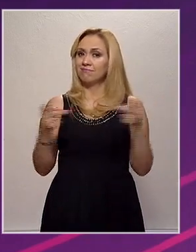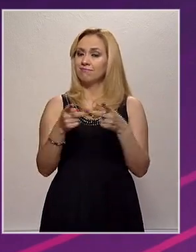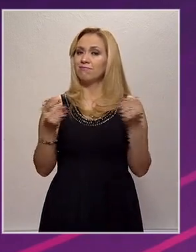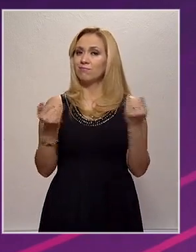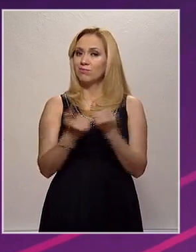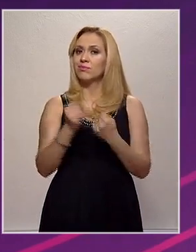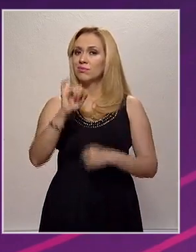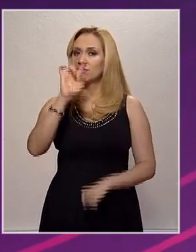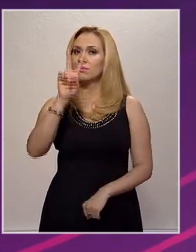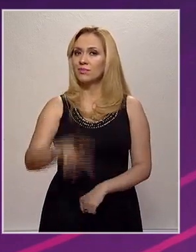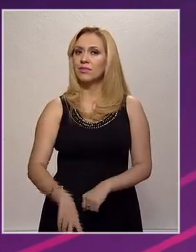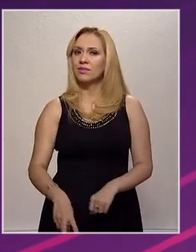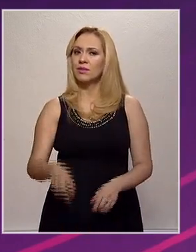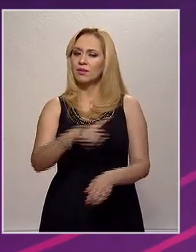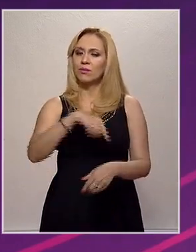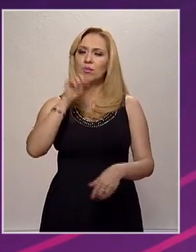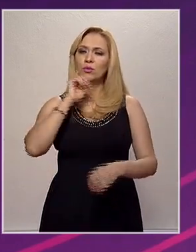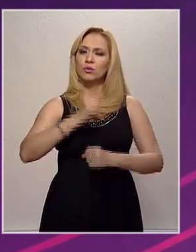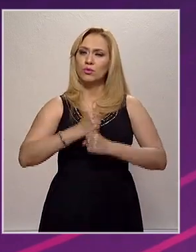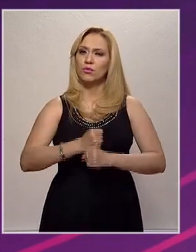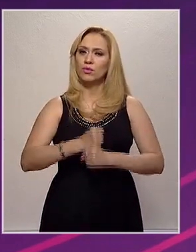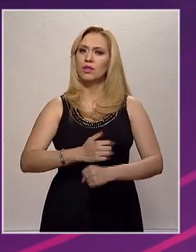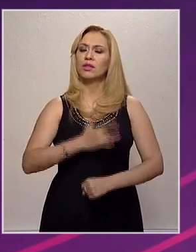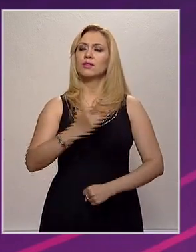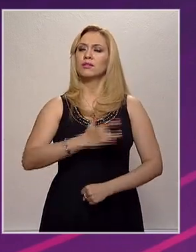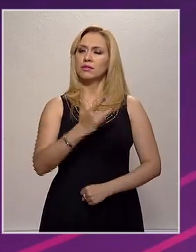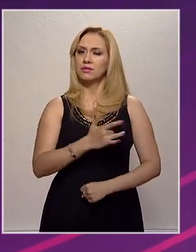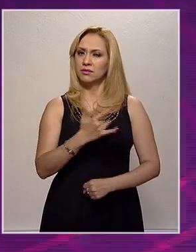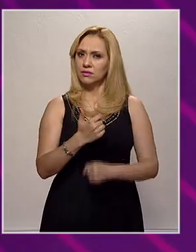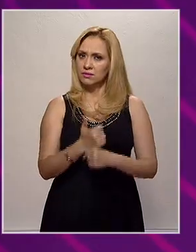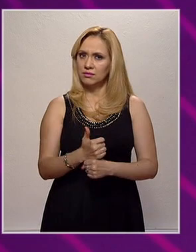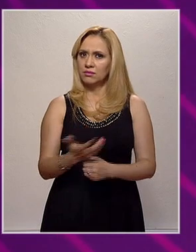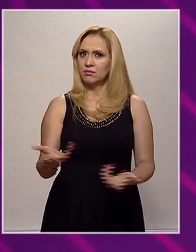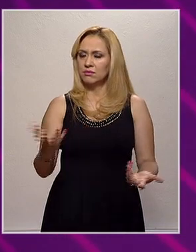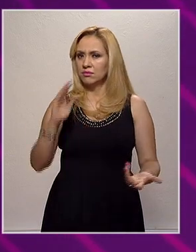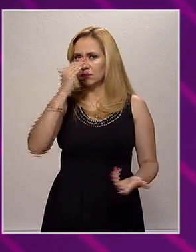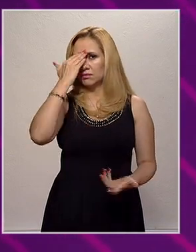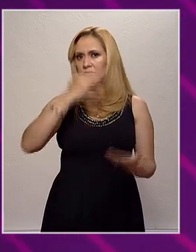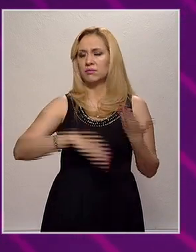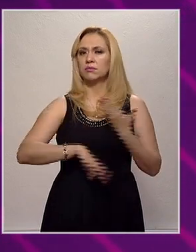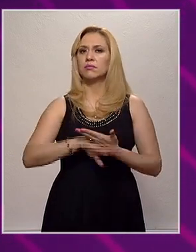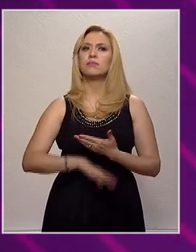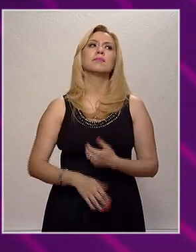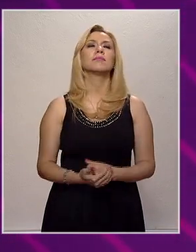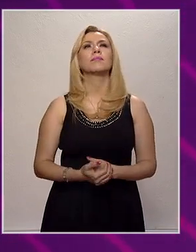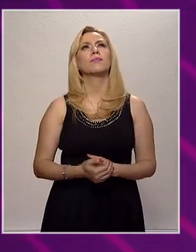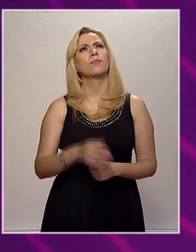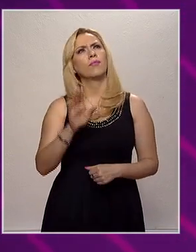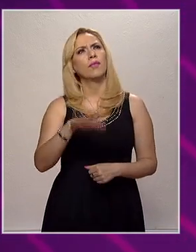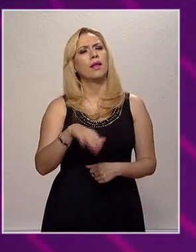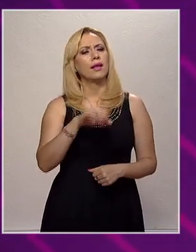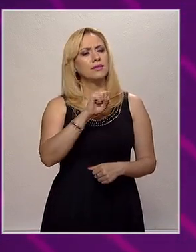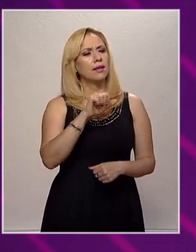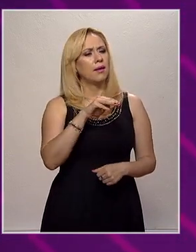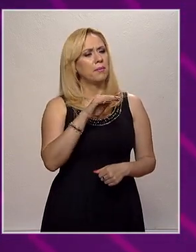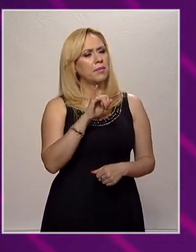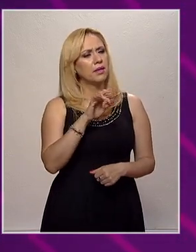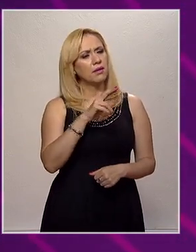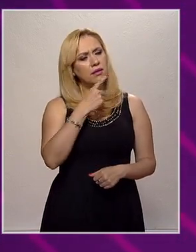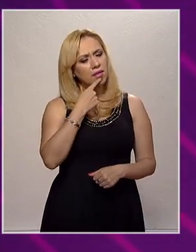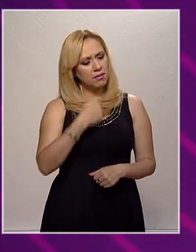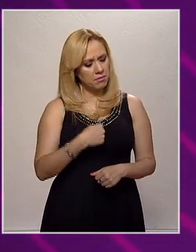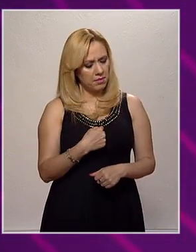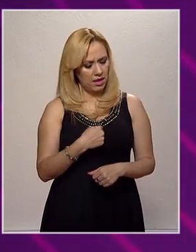esas otras formas de violencia que sufren las mujeres. Muy bien. Samir, no sé si nos podrías reflexionar qué derechos